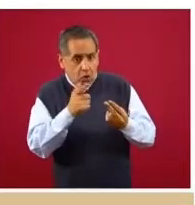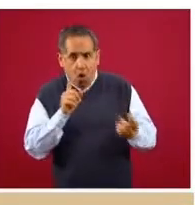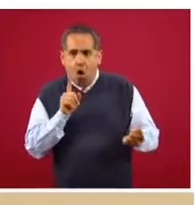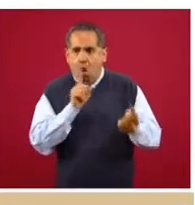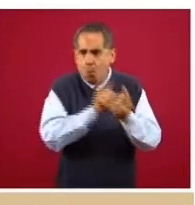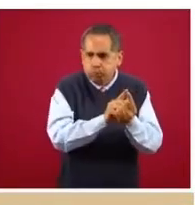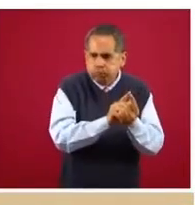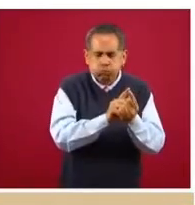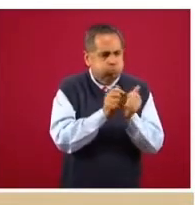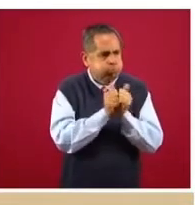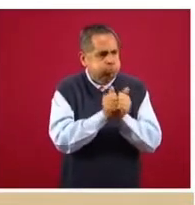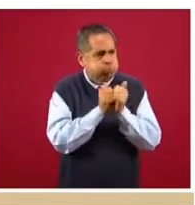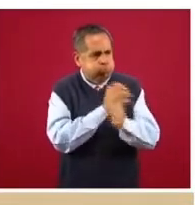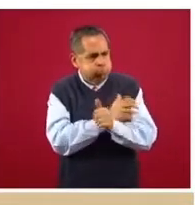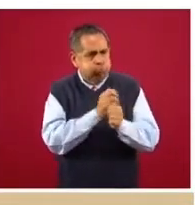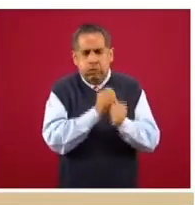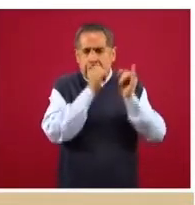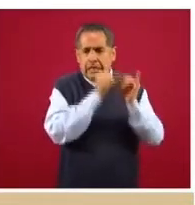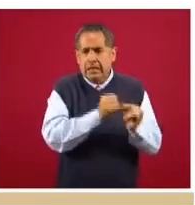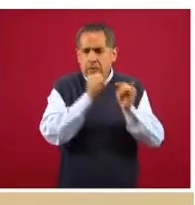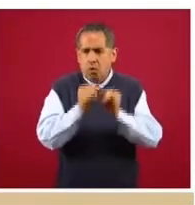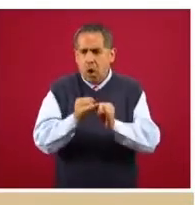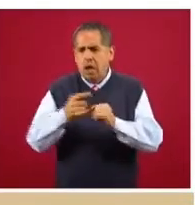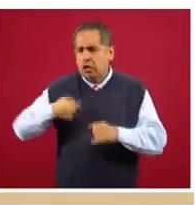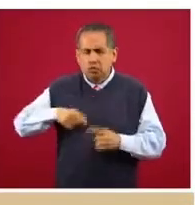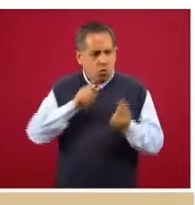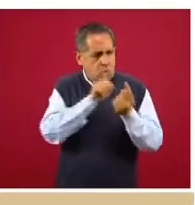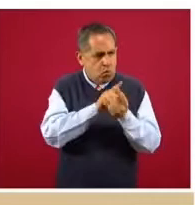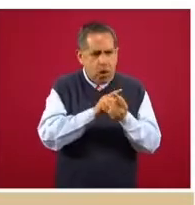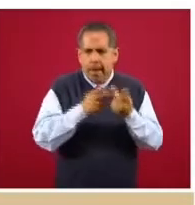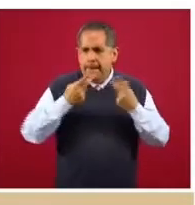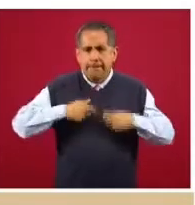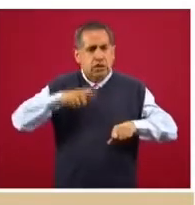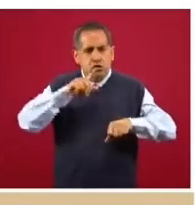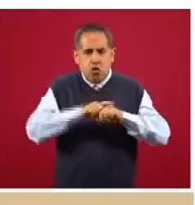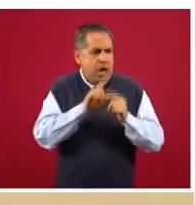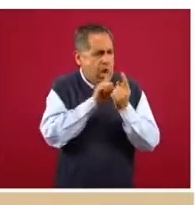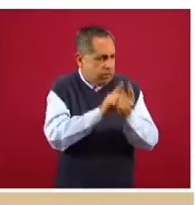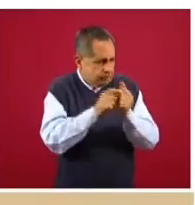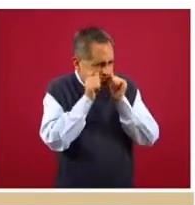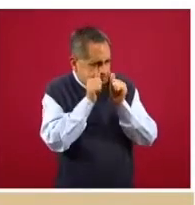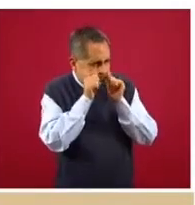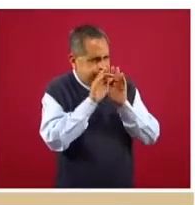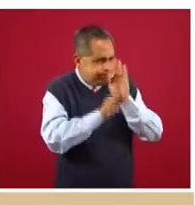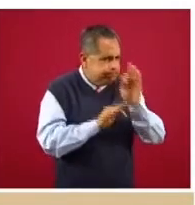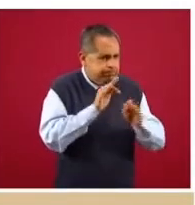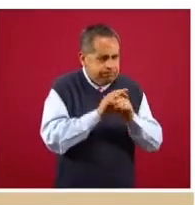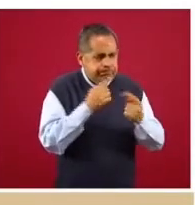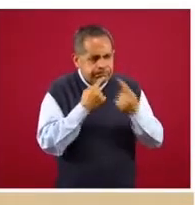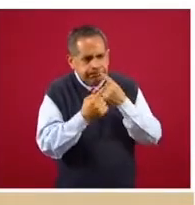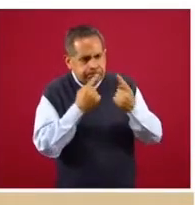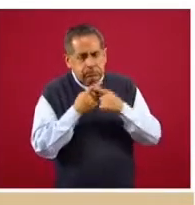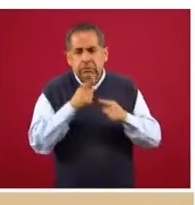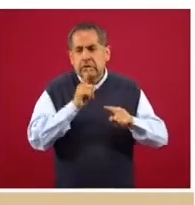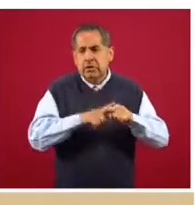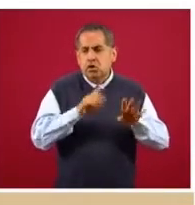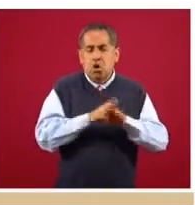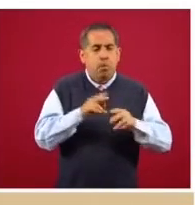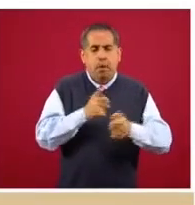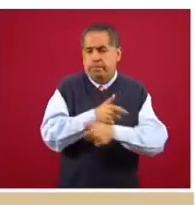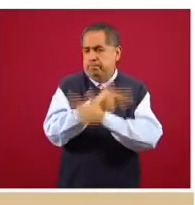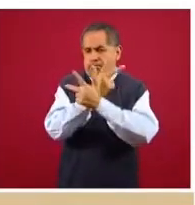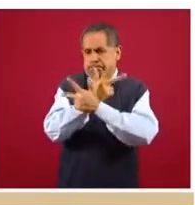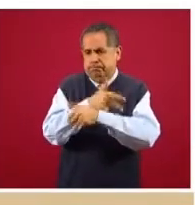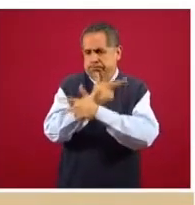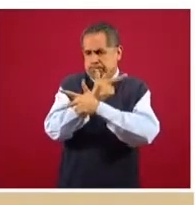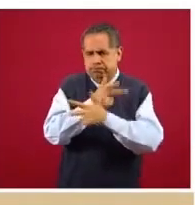compartirles que será un acompañamiento individual de 1 a 1, de persona a persona, todo desde luego en primera instancia de manera